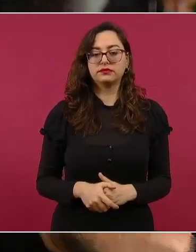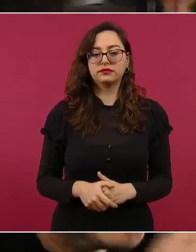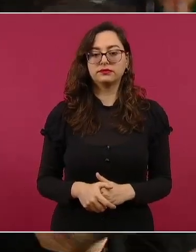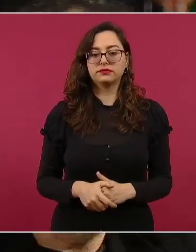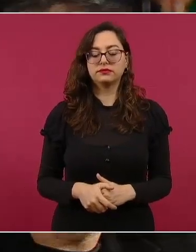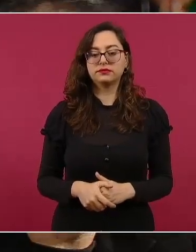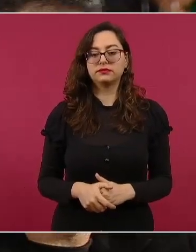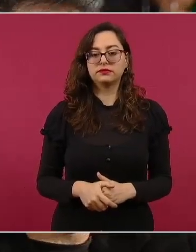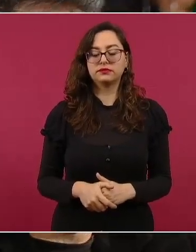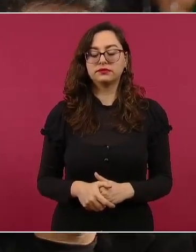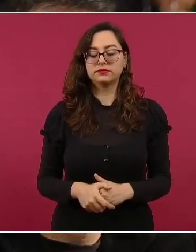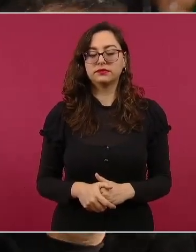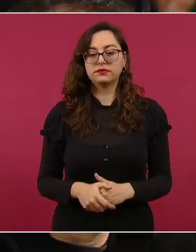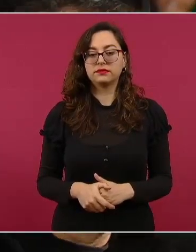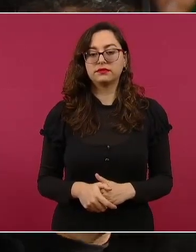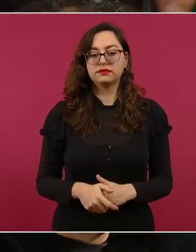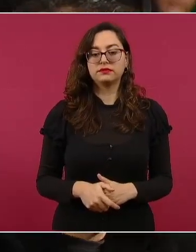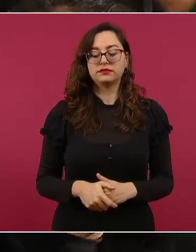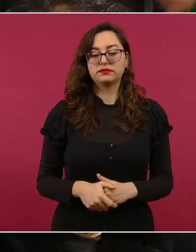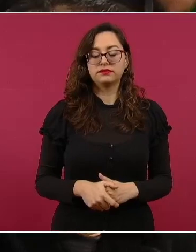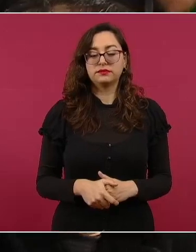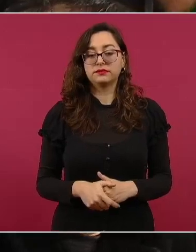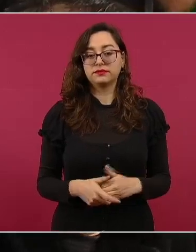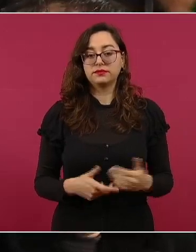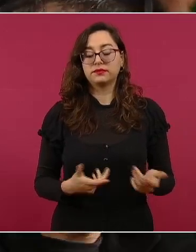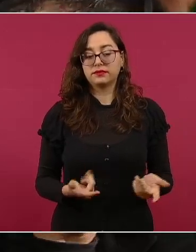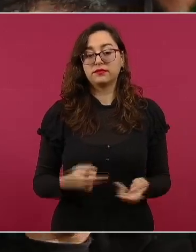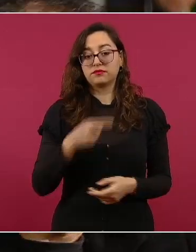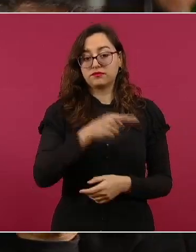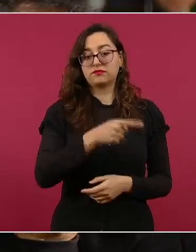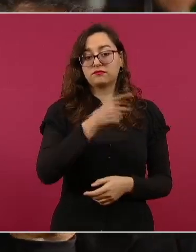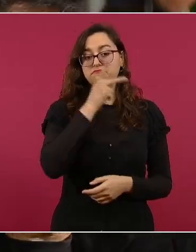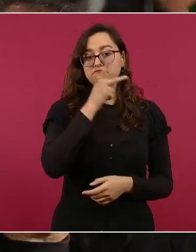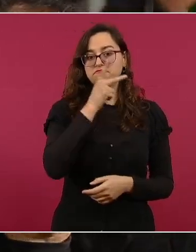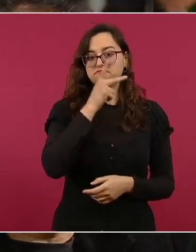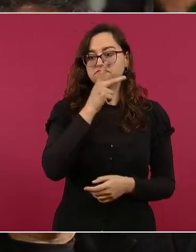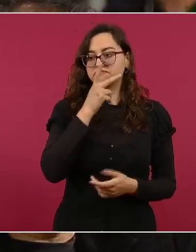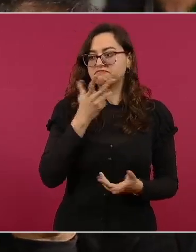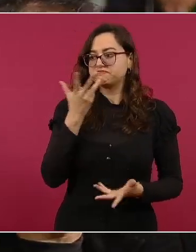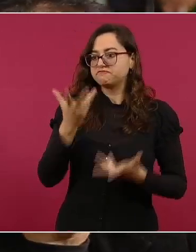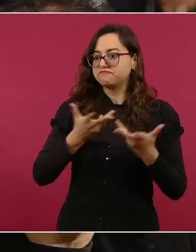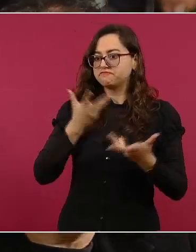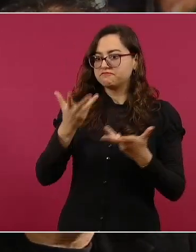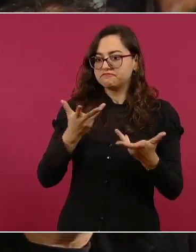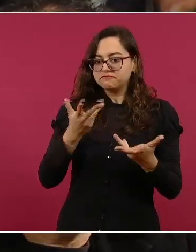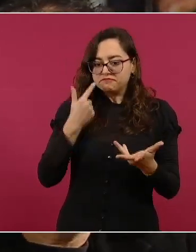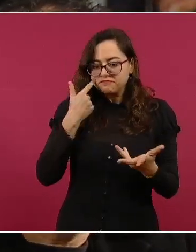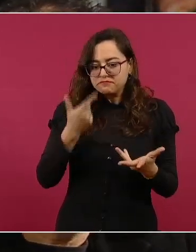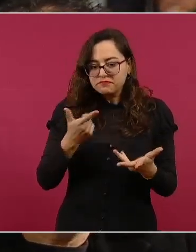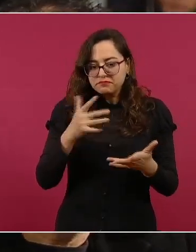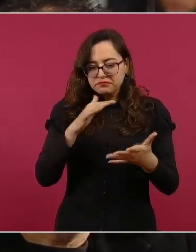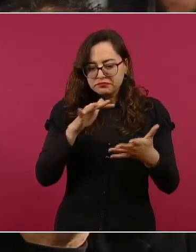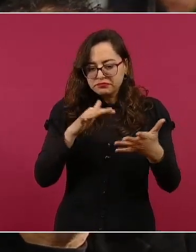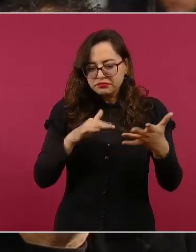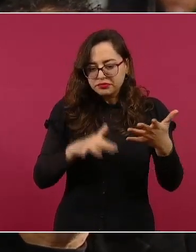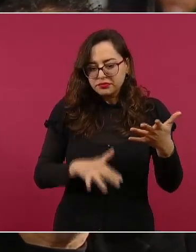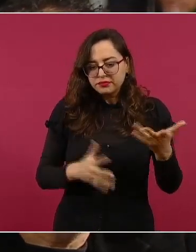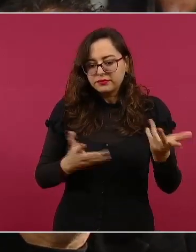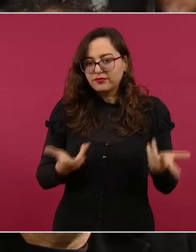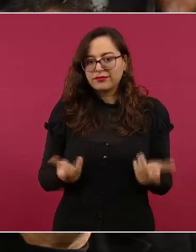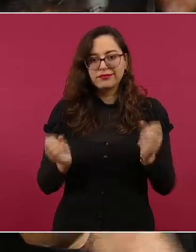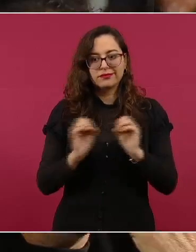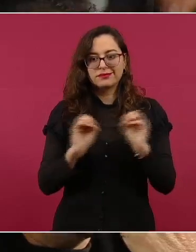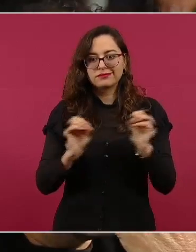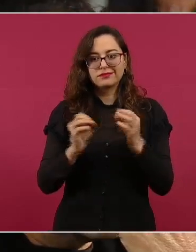El padre de este joven dice, bueno, pues que en la declaración no hay una gota